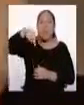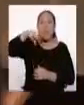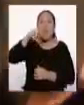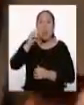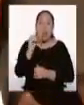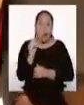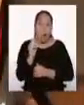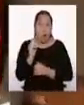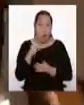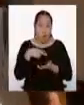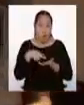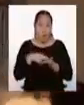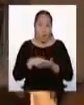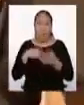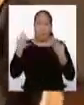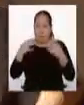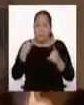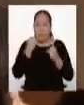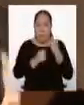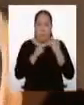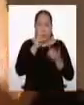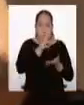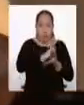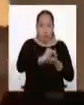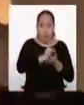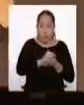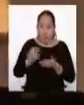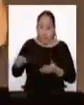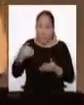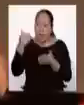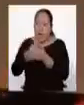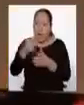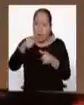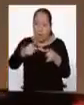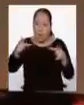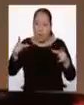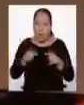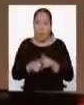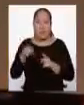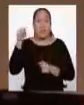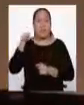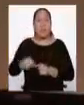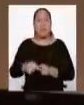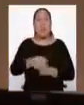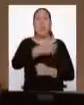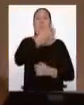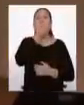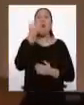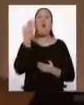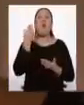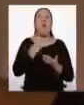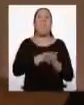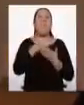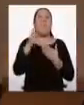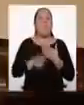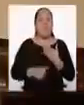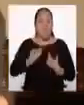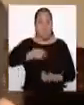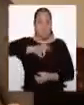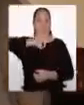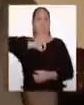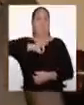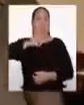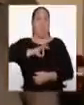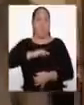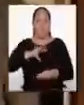y finalmente llegamos al concierto en esos 2 meses y la UNESCO nos premió como el mejor proyecto en la historia de la residencia UNESCO Ashford. Empezamos a recibir un montón